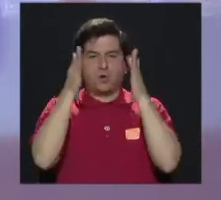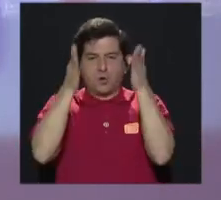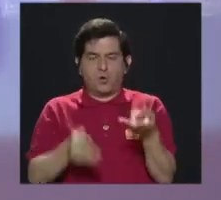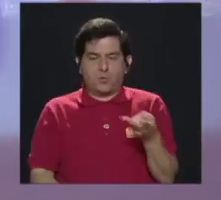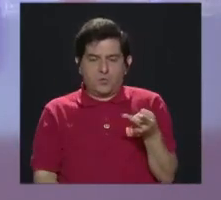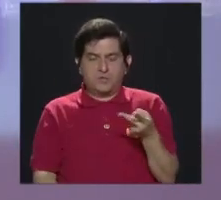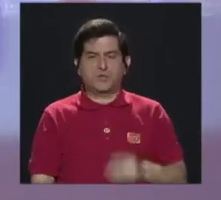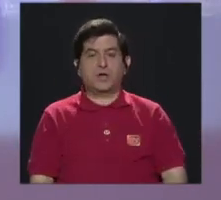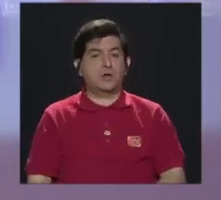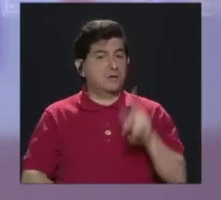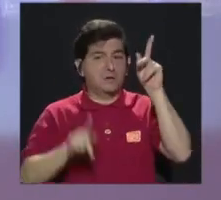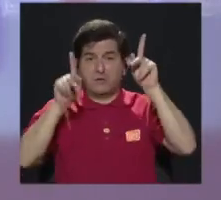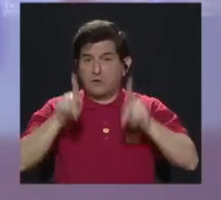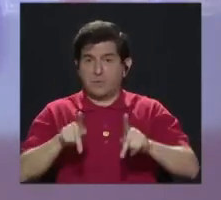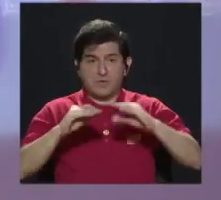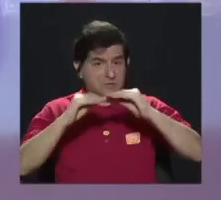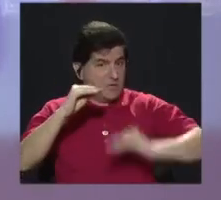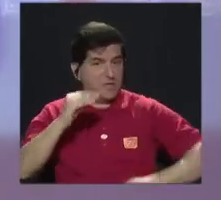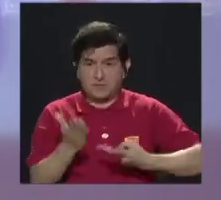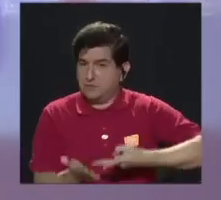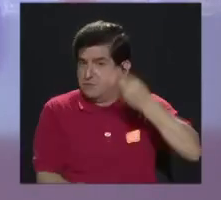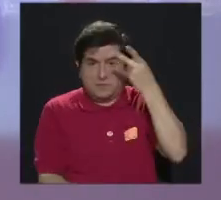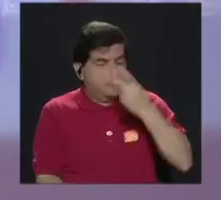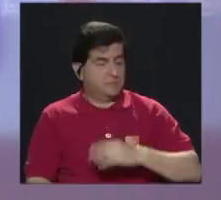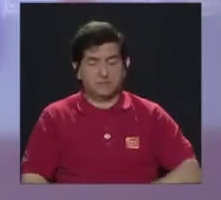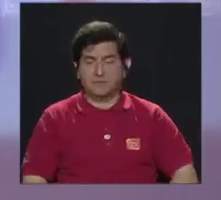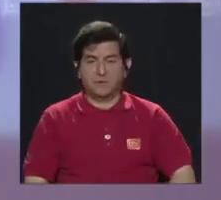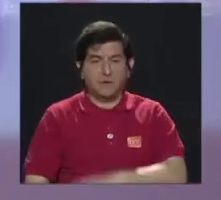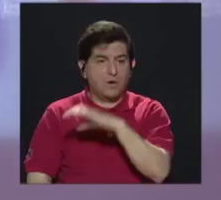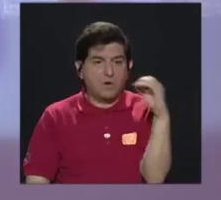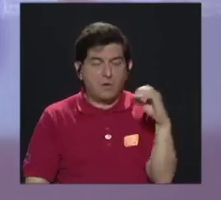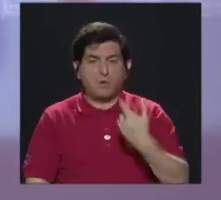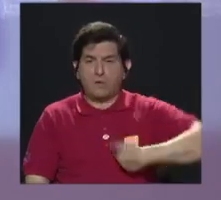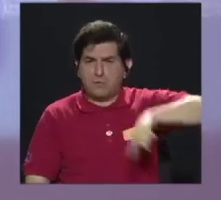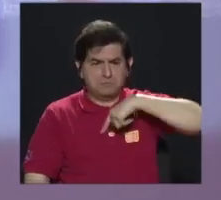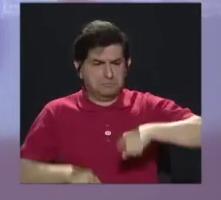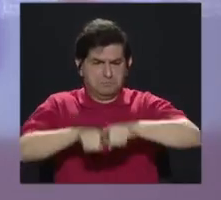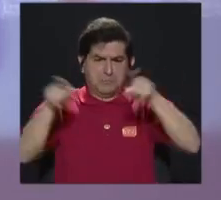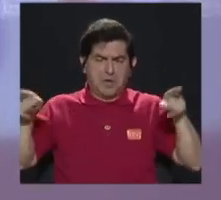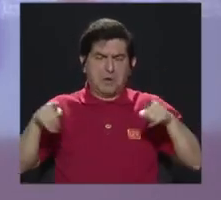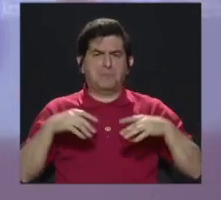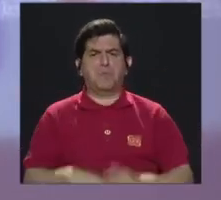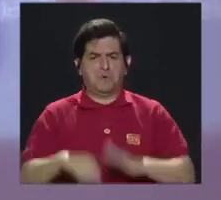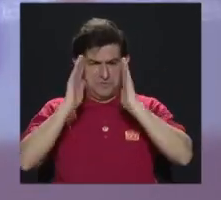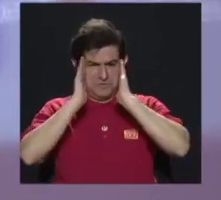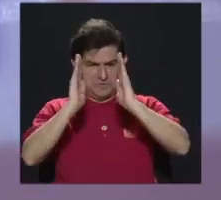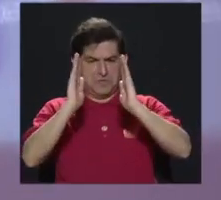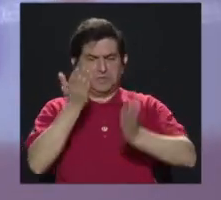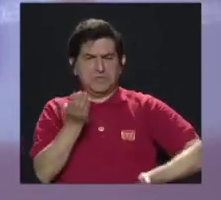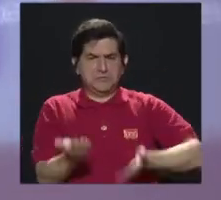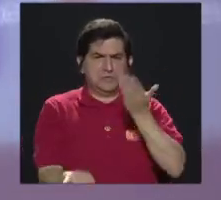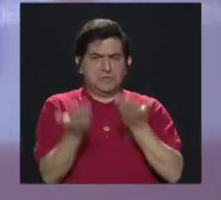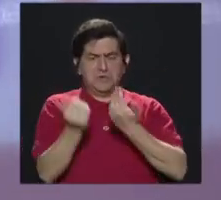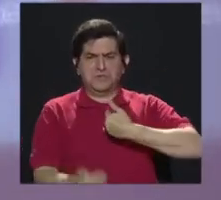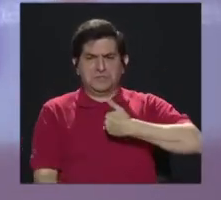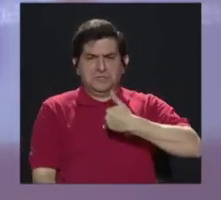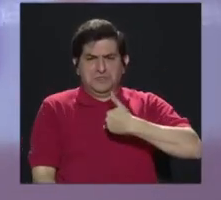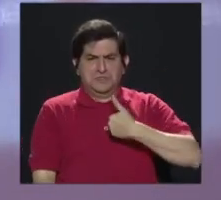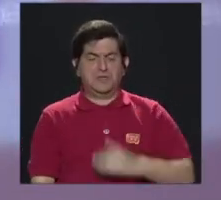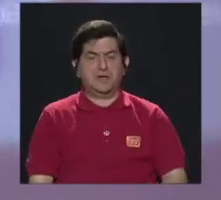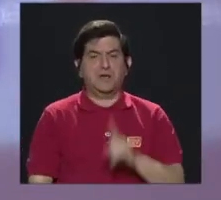sea, nosotros no somos personas que valgan menos, ni merecemos tampoco que se nos trate como si tuviéramos